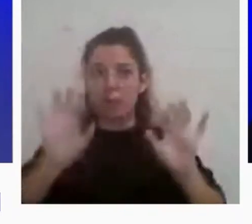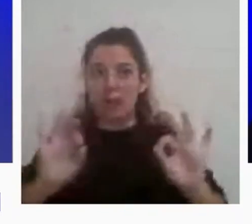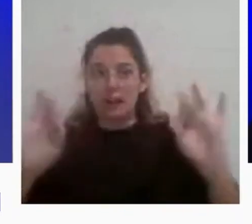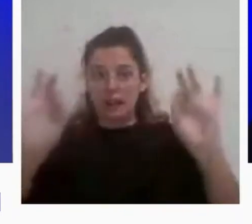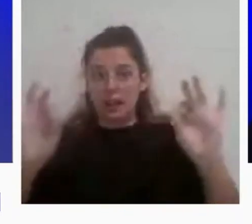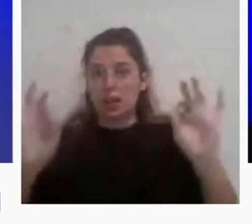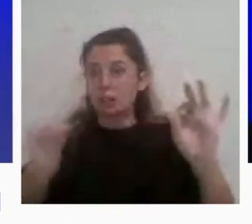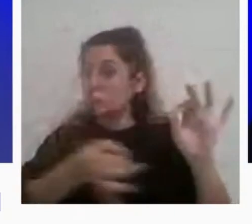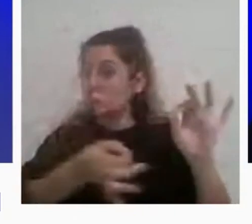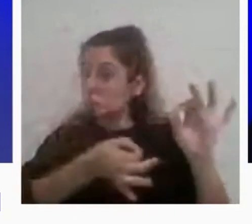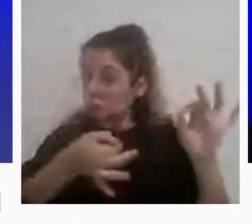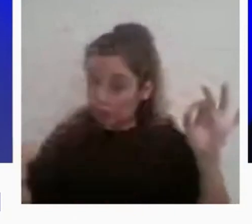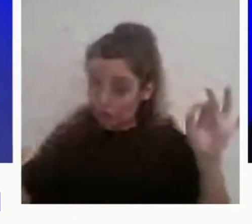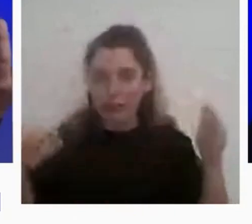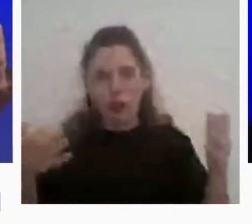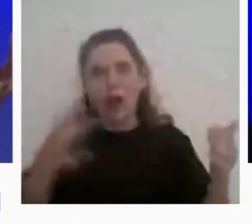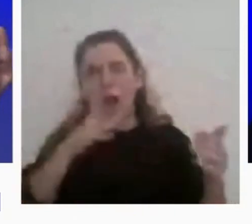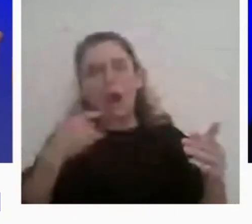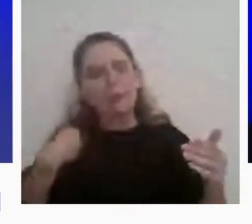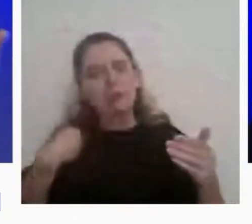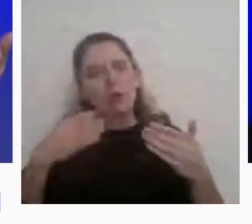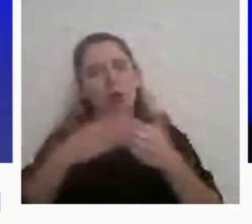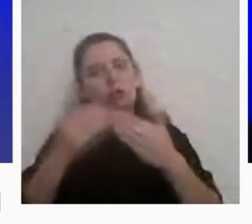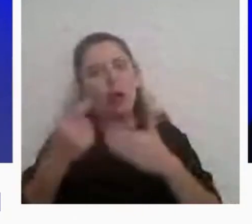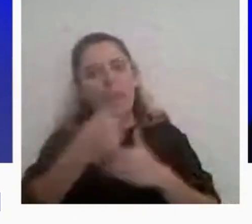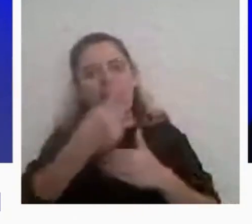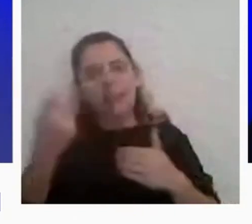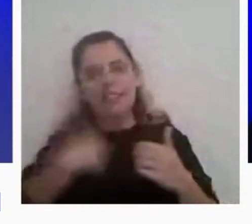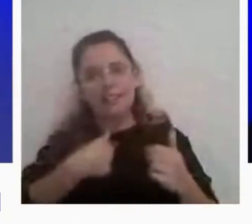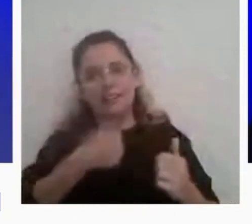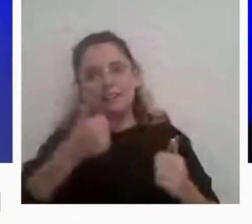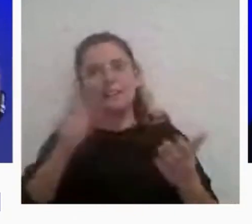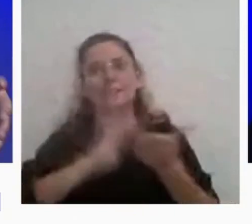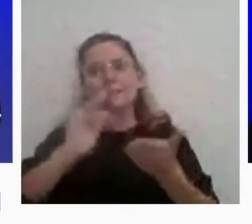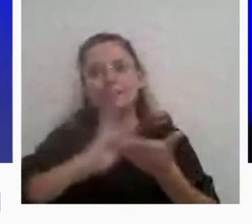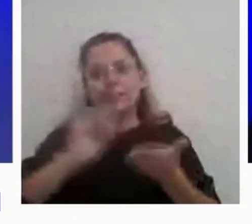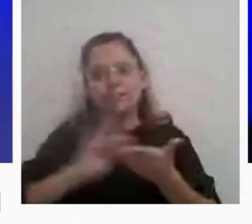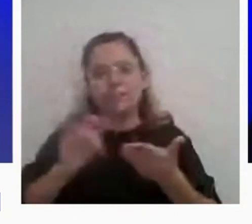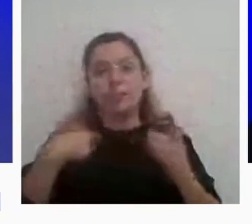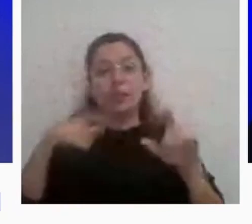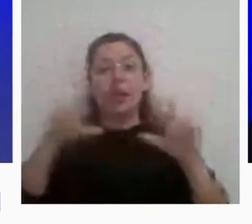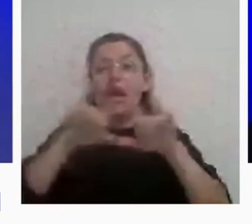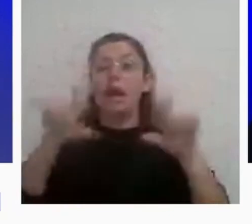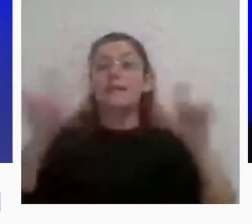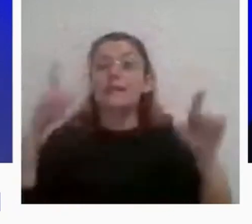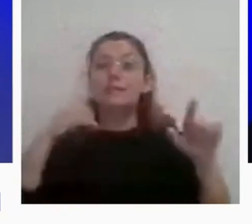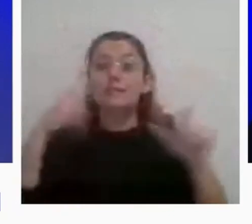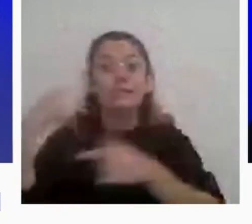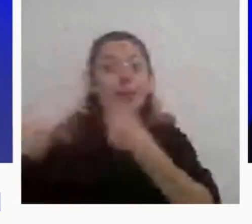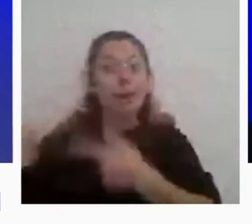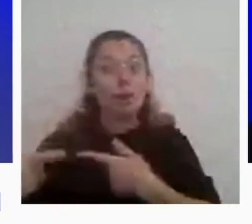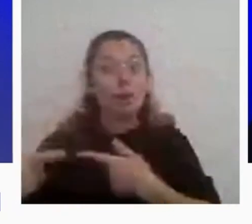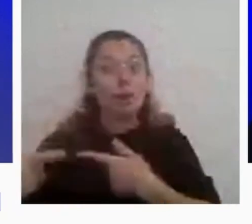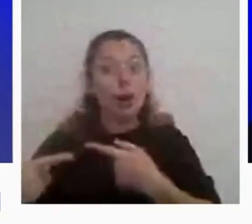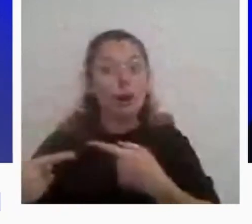pero el cliente ya necesita más digitalización y sobre todo no os podéis imaginar lo que es para una agencia tradicional, cuando decimos